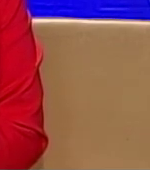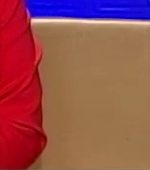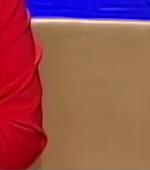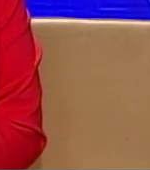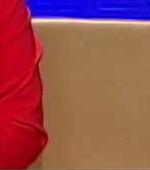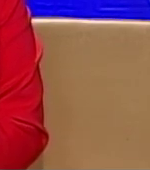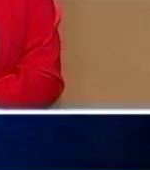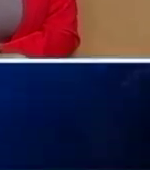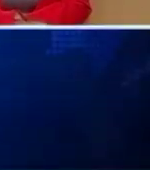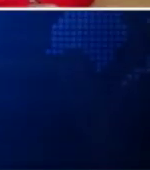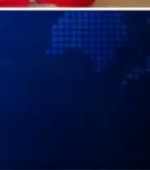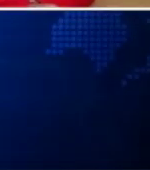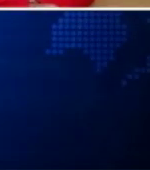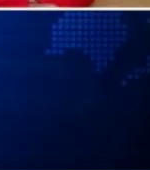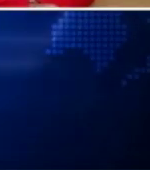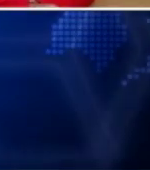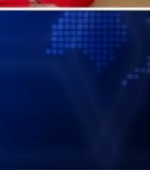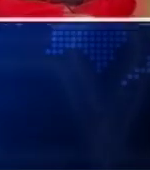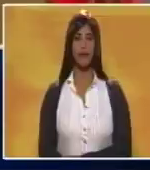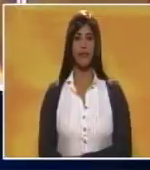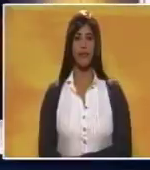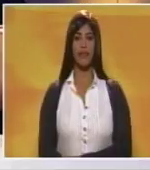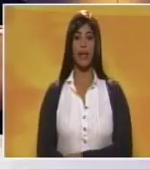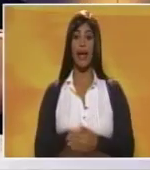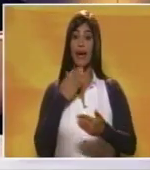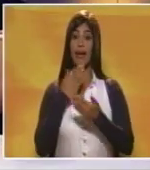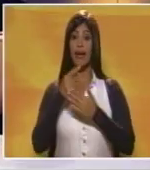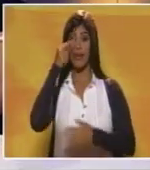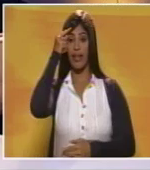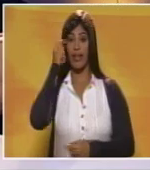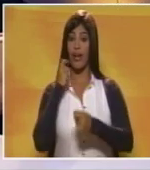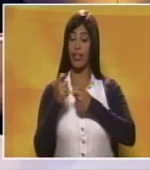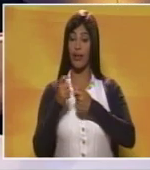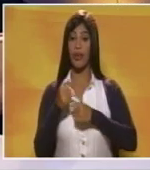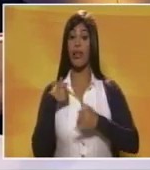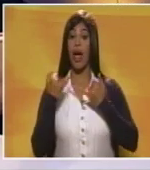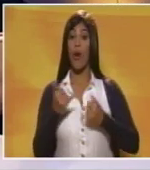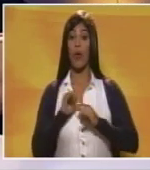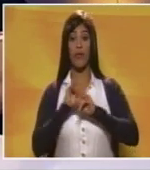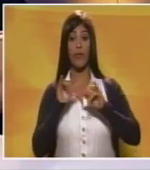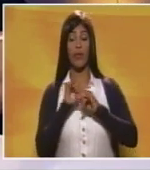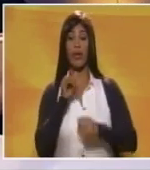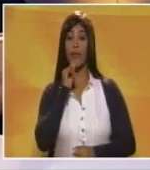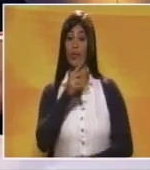buenas tardes. Milagros. Gracias, Endrina. Amigos, así ponemos punto y final a la emisión